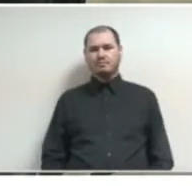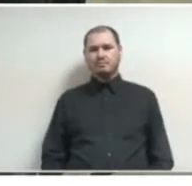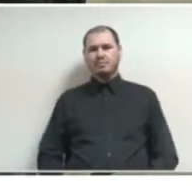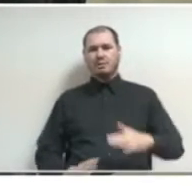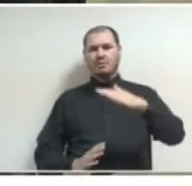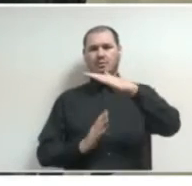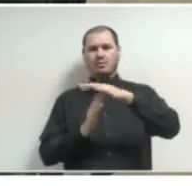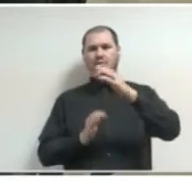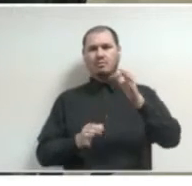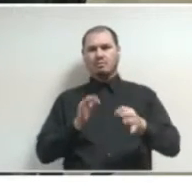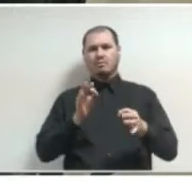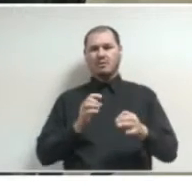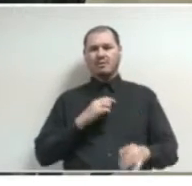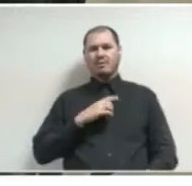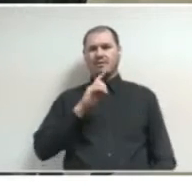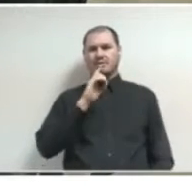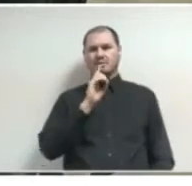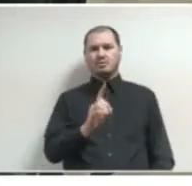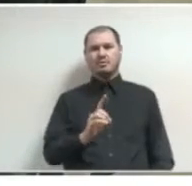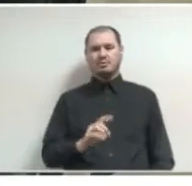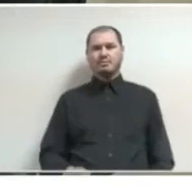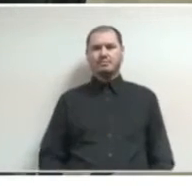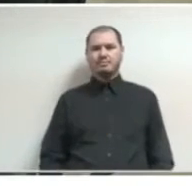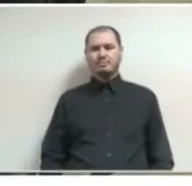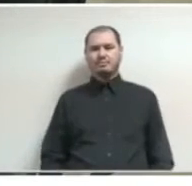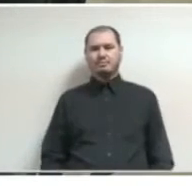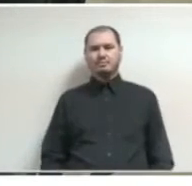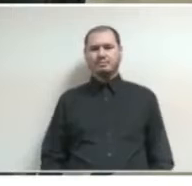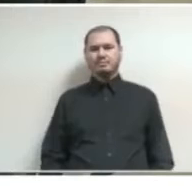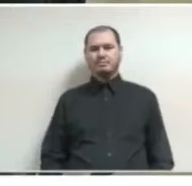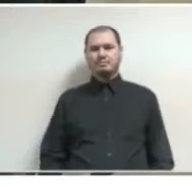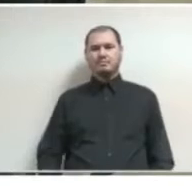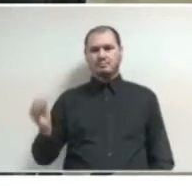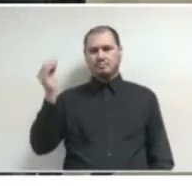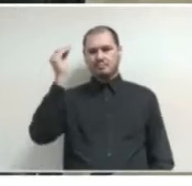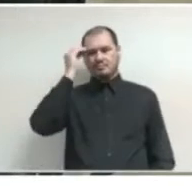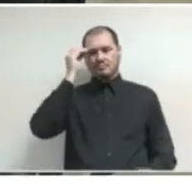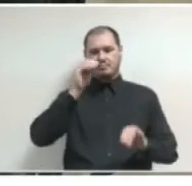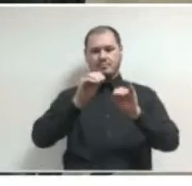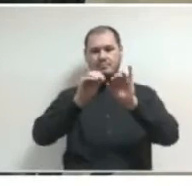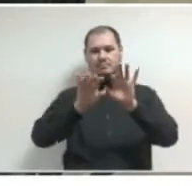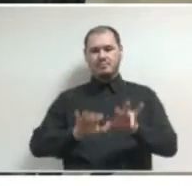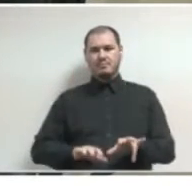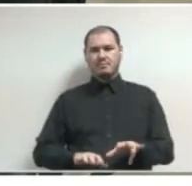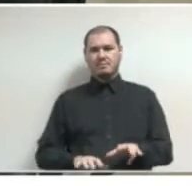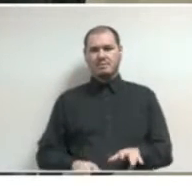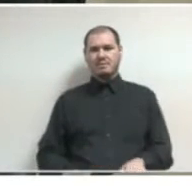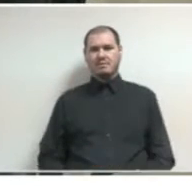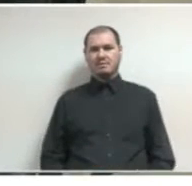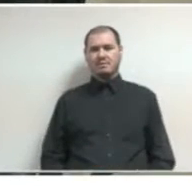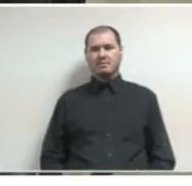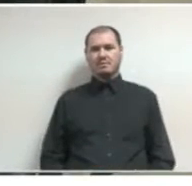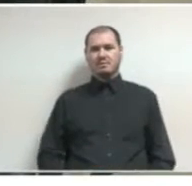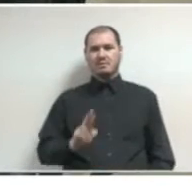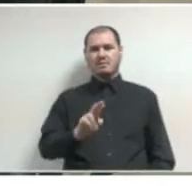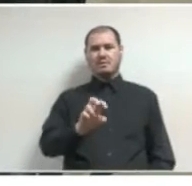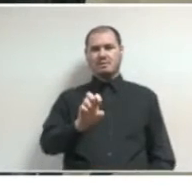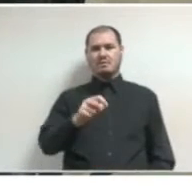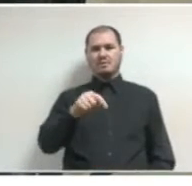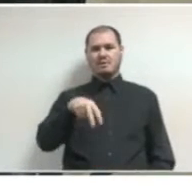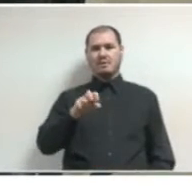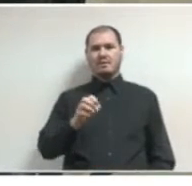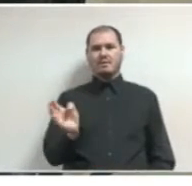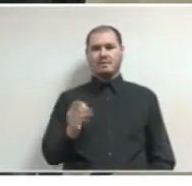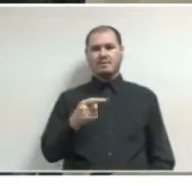Consejo de Superintendencia. Hoy ya vamos a ir memorando 585-2020 o presentado con René